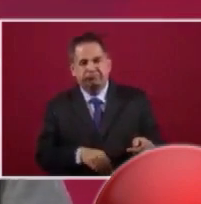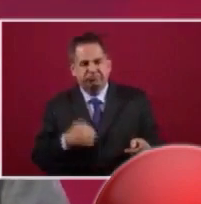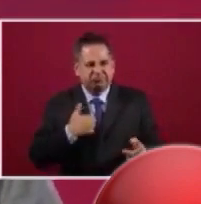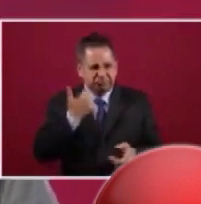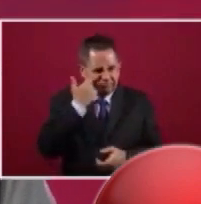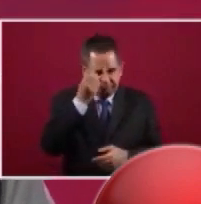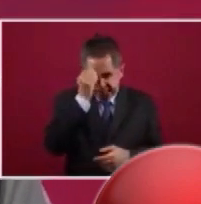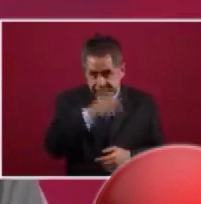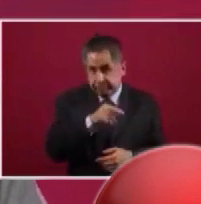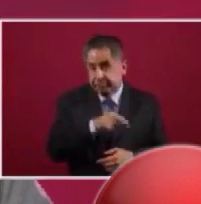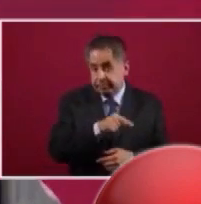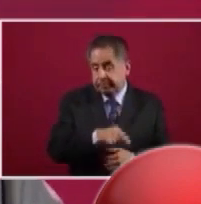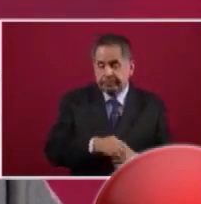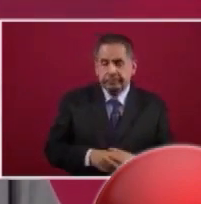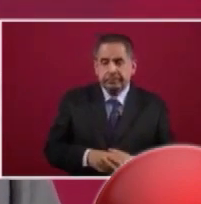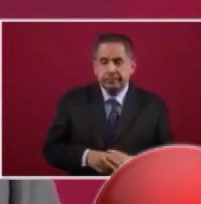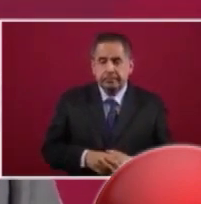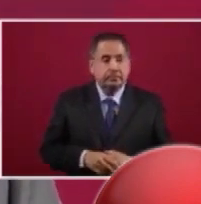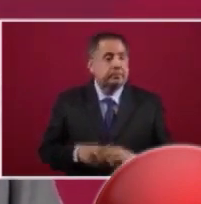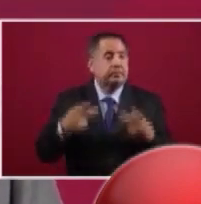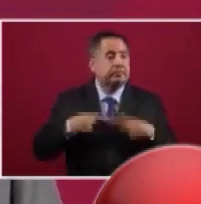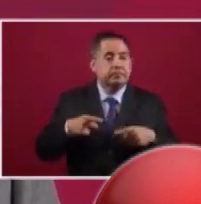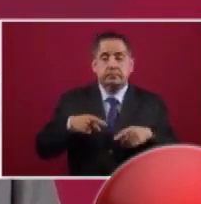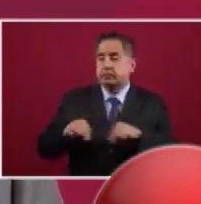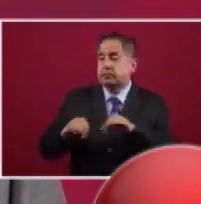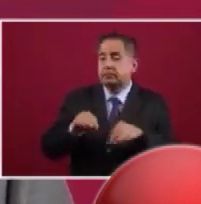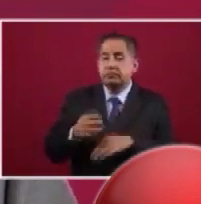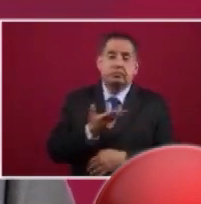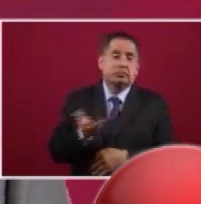y se deja a los trabajadores